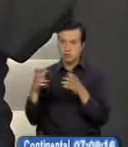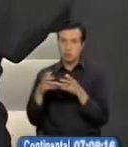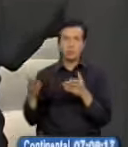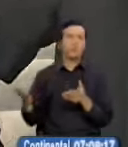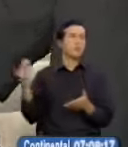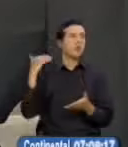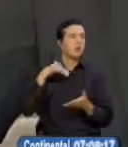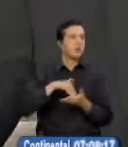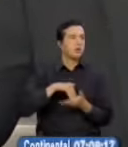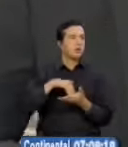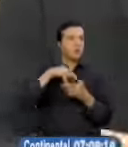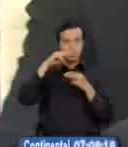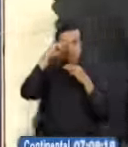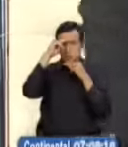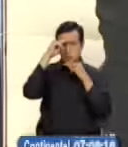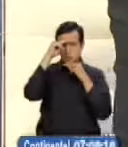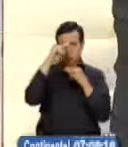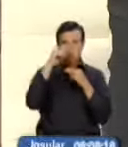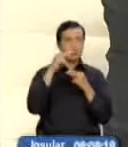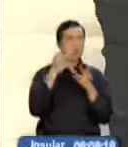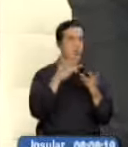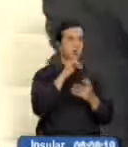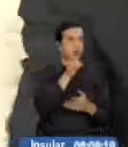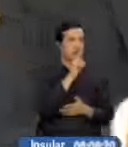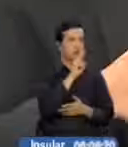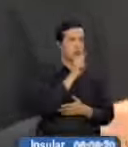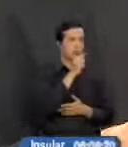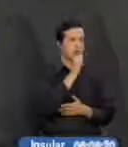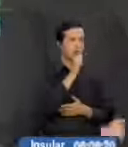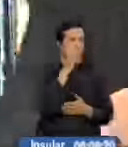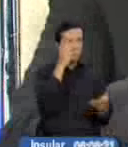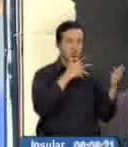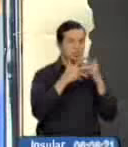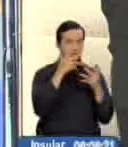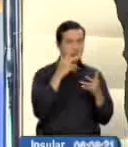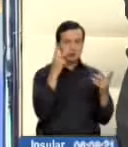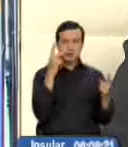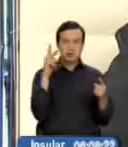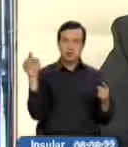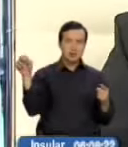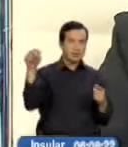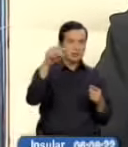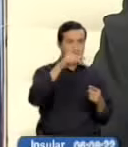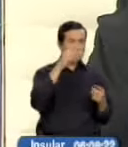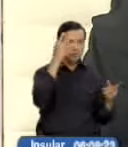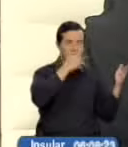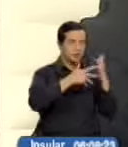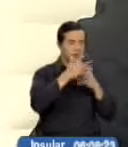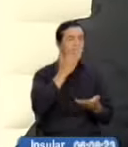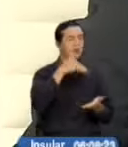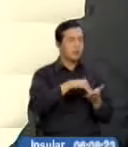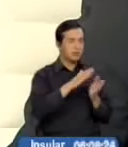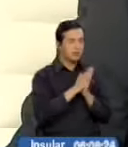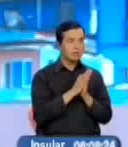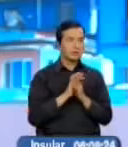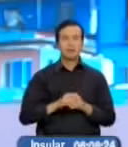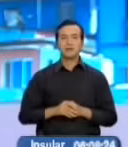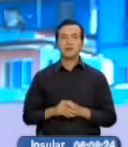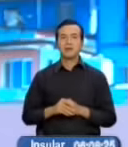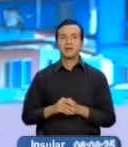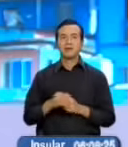esas cifras en homenaje a que Jorge recién se está incorporando y que yo también me distraje en el momento que Jorge se incorporó al set? Es que no se